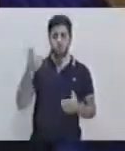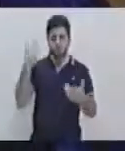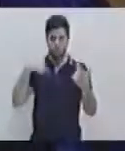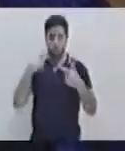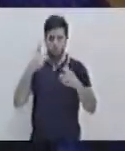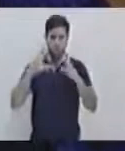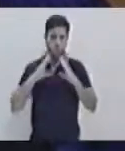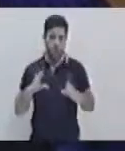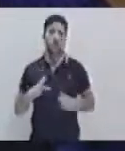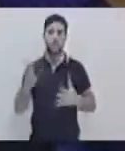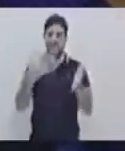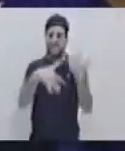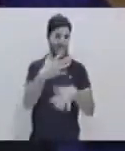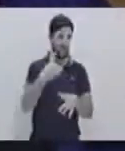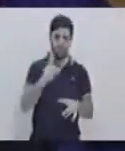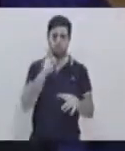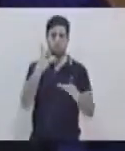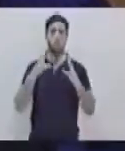cuerpo.